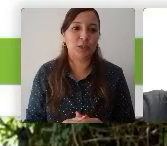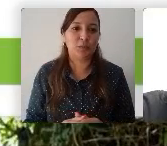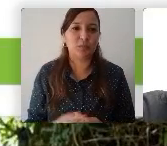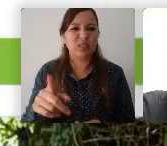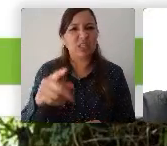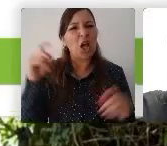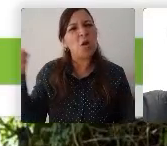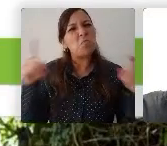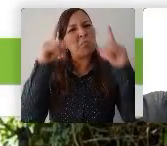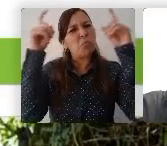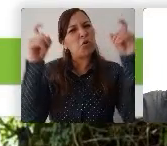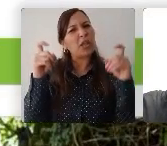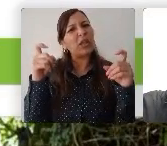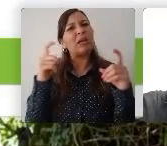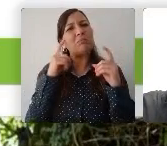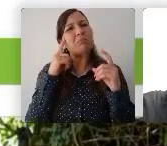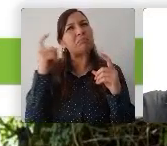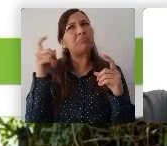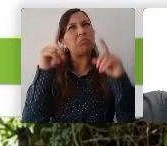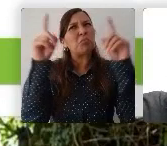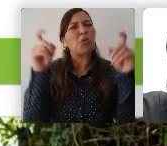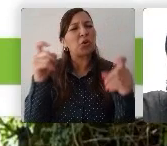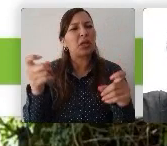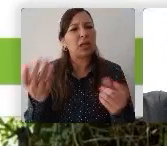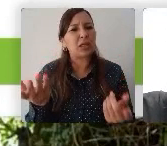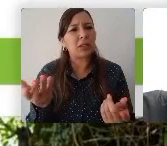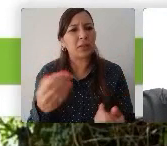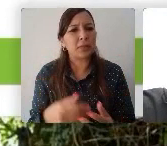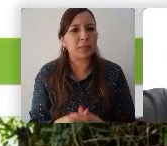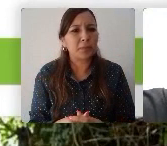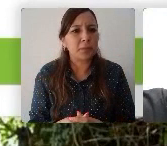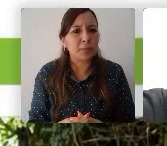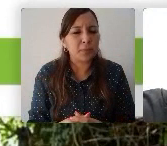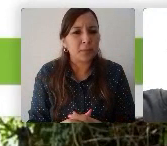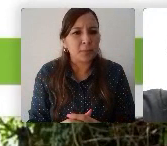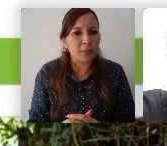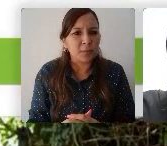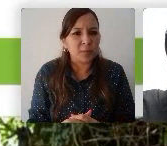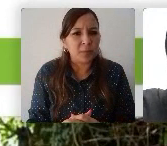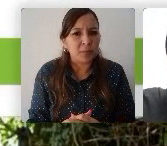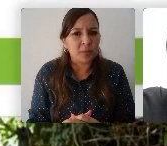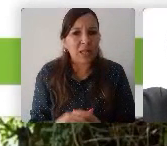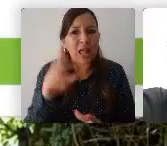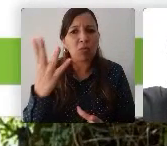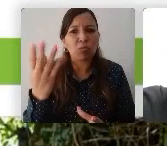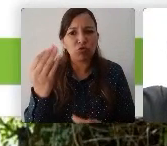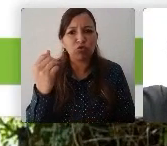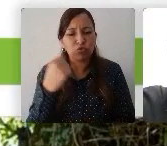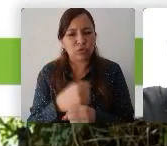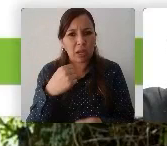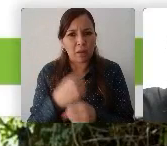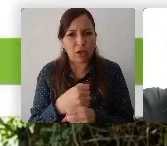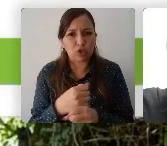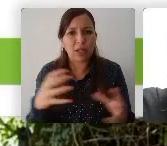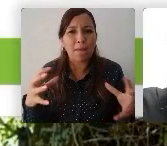Y bueno, los emprendimientos ya terminando, tenemos claro que tenemos emprendimientos que todos en